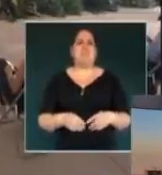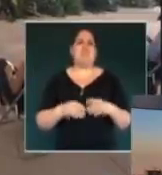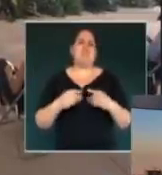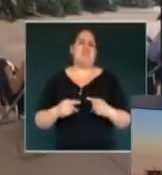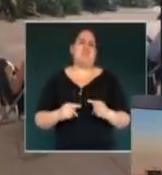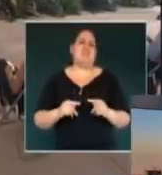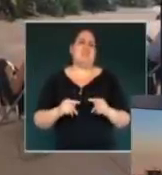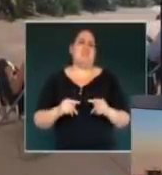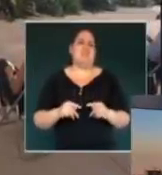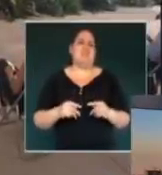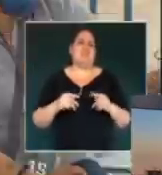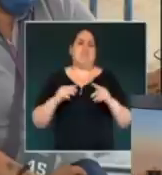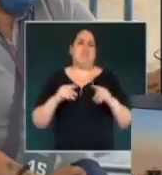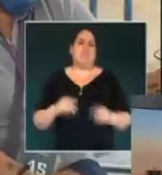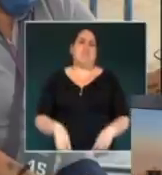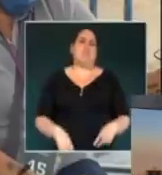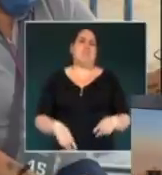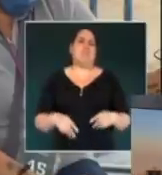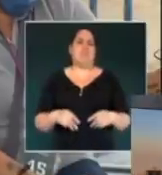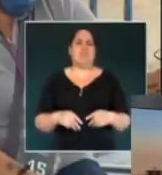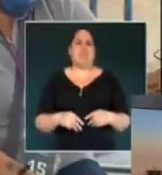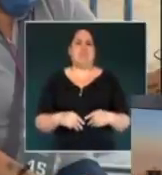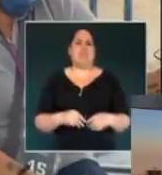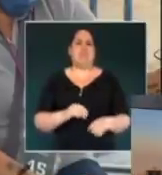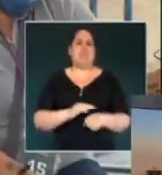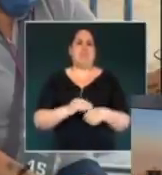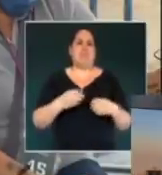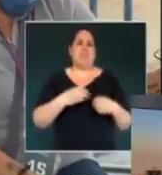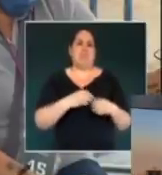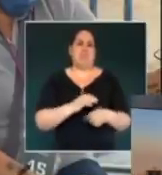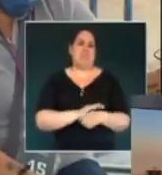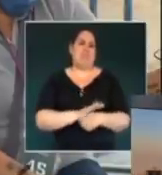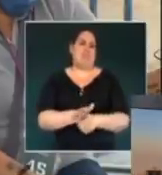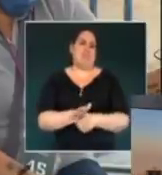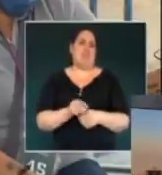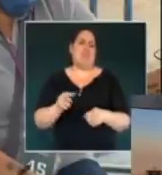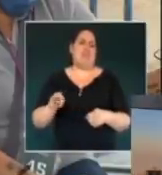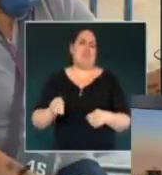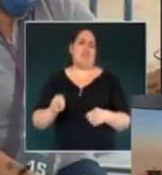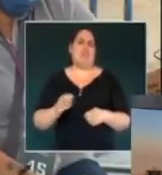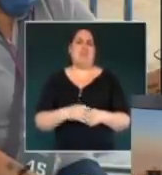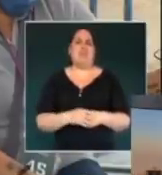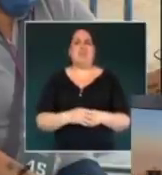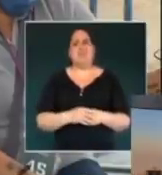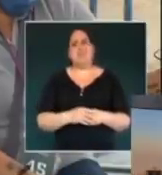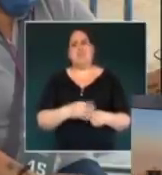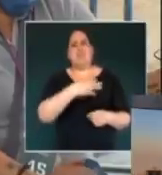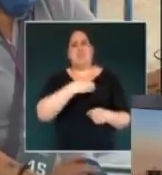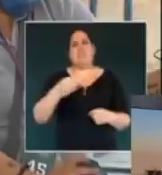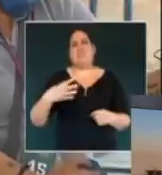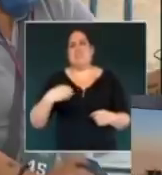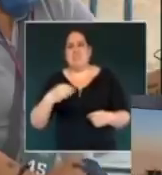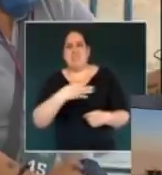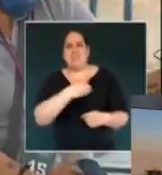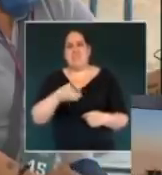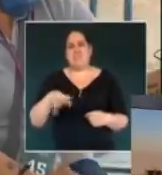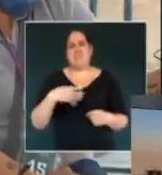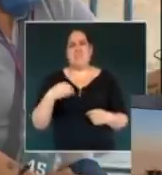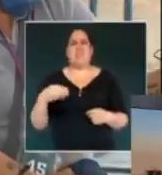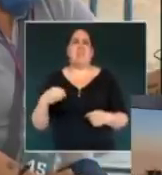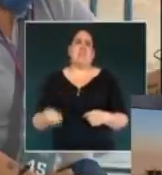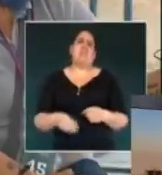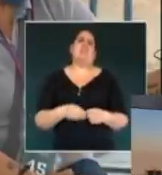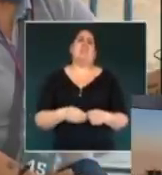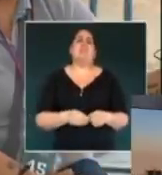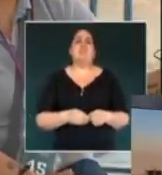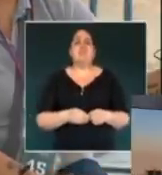qué representa para el gobierno federal? ¿Habrá un cambio en el plan para contener la epidemia? Había dicho el hombre